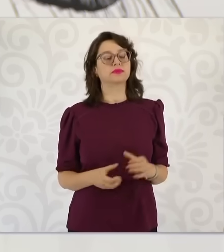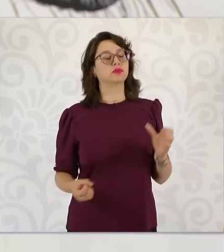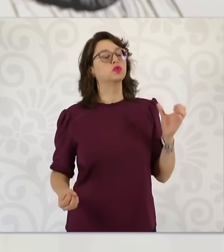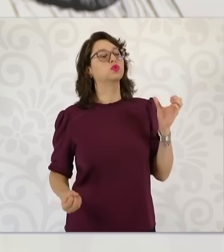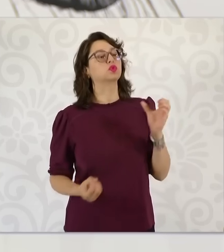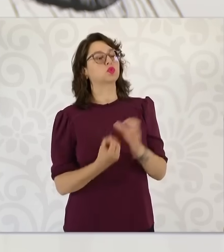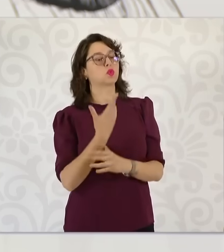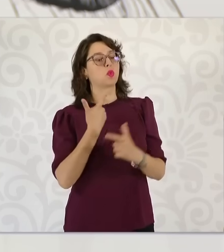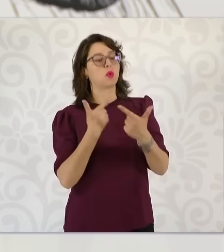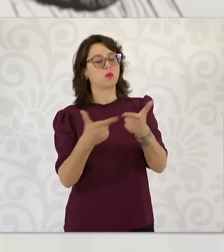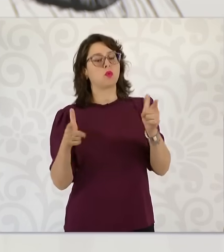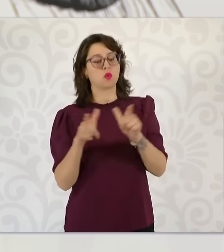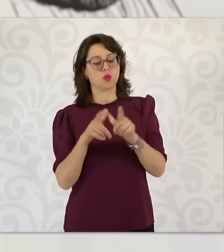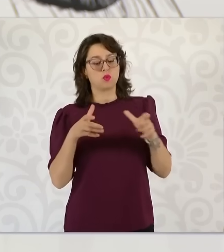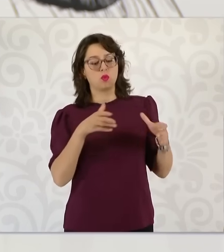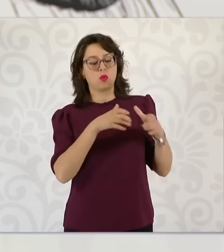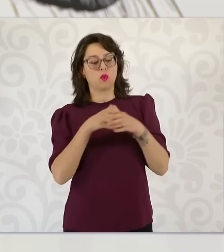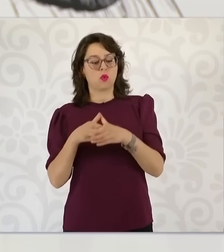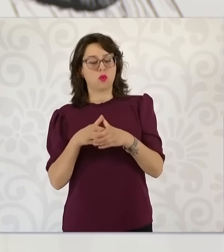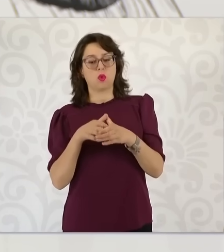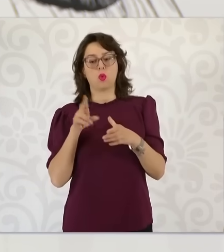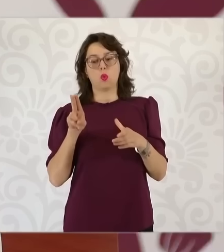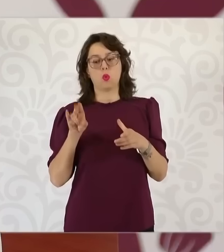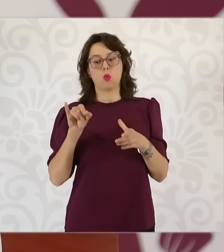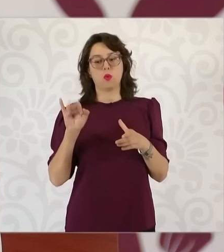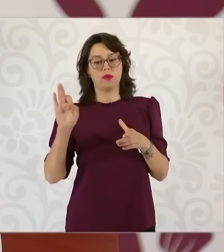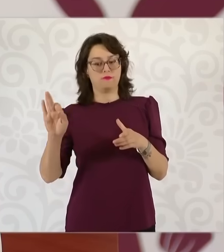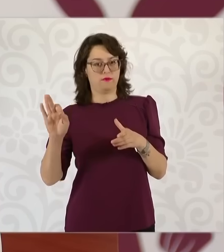para fortalecer la UIF,